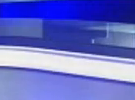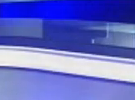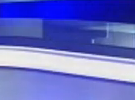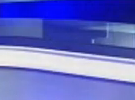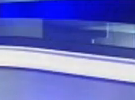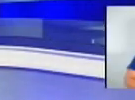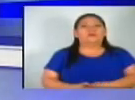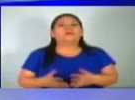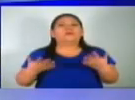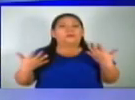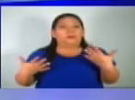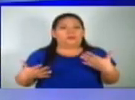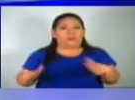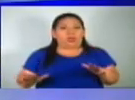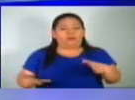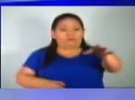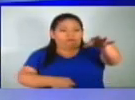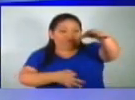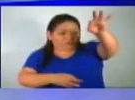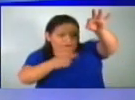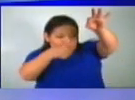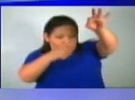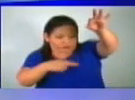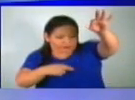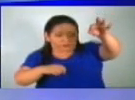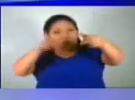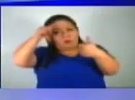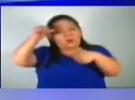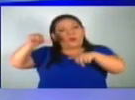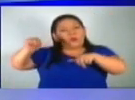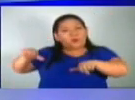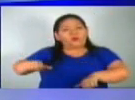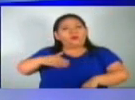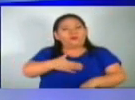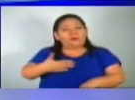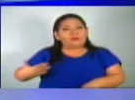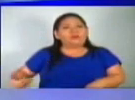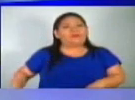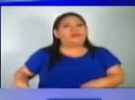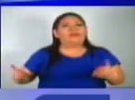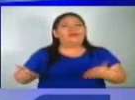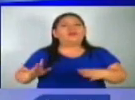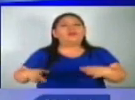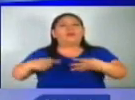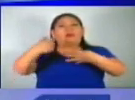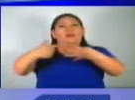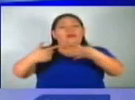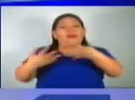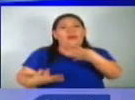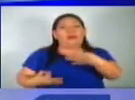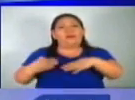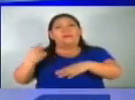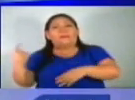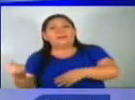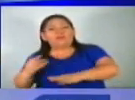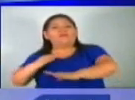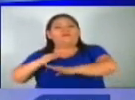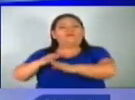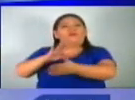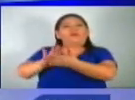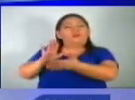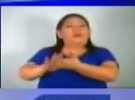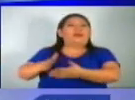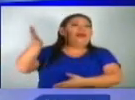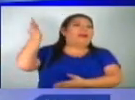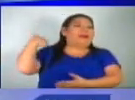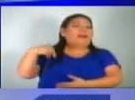Y fueron aprobadas las observaciones que hizo el presidente Nayib Bukele a las reformas de la Ley de Protección al Consumidor que habían sido aprobadas en